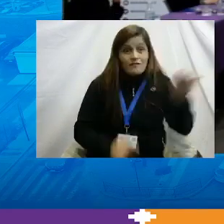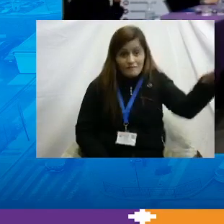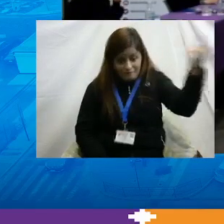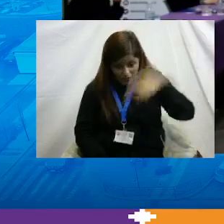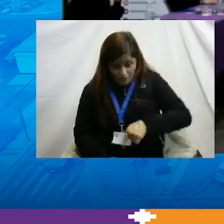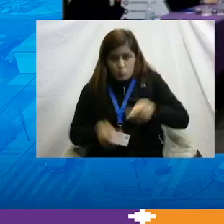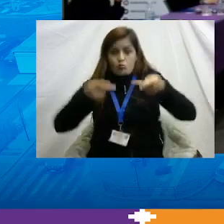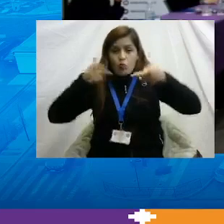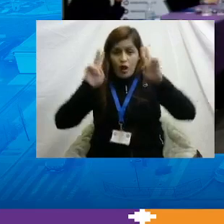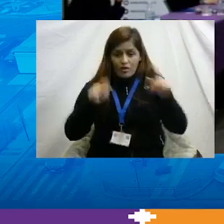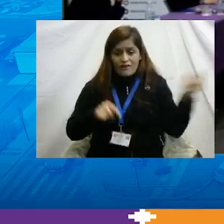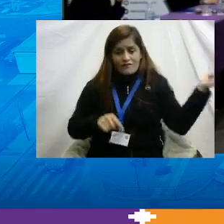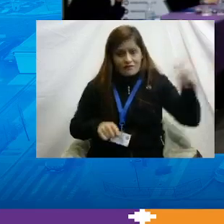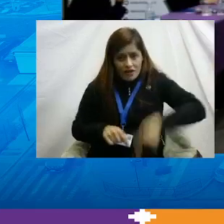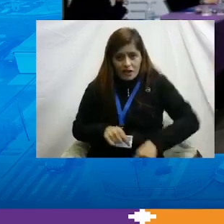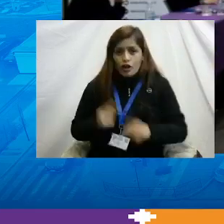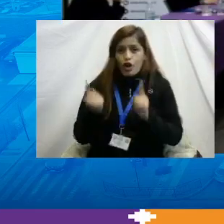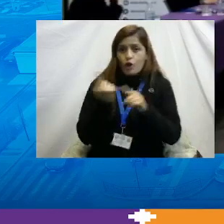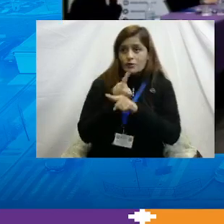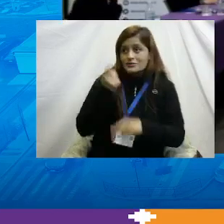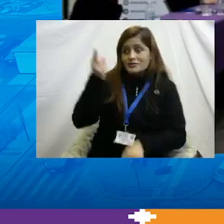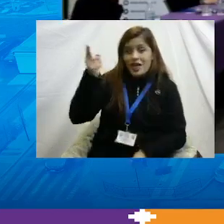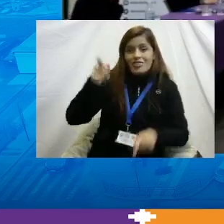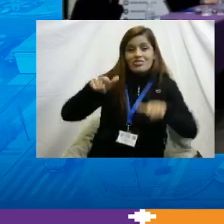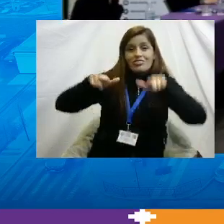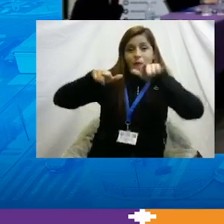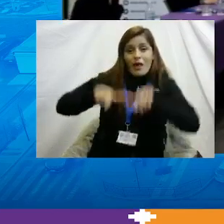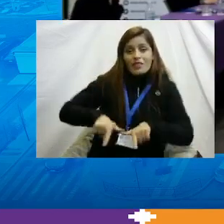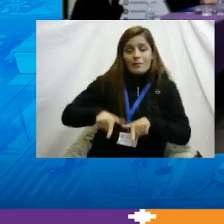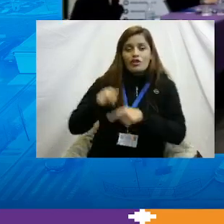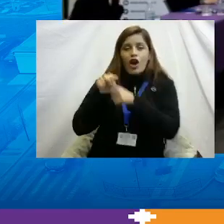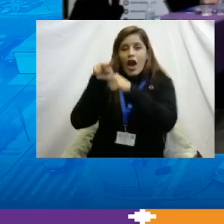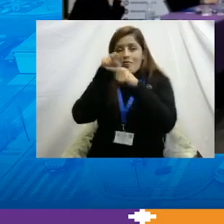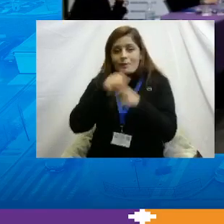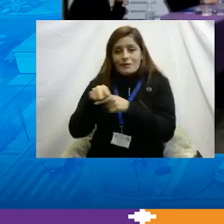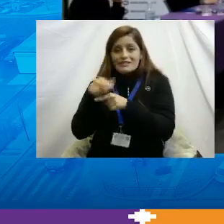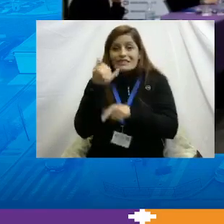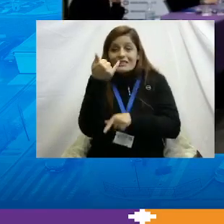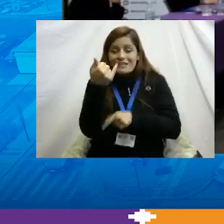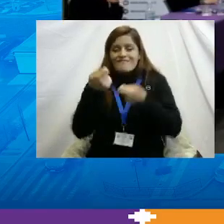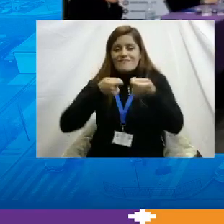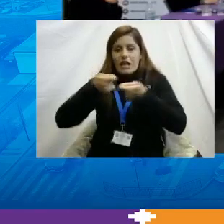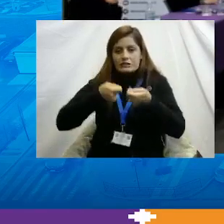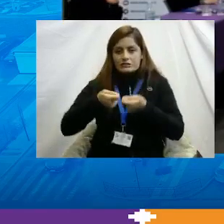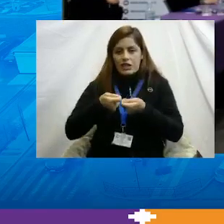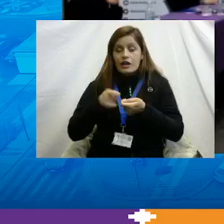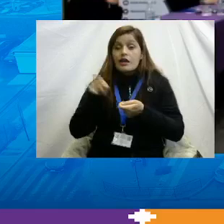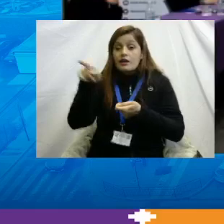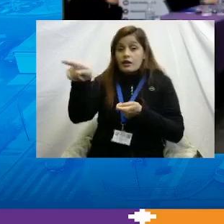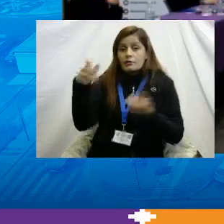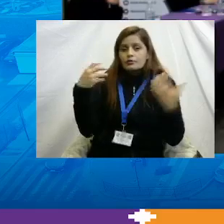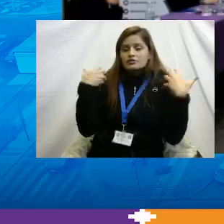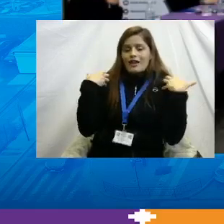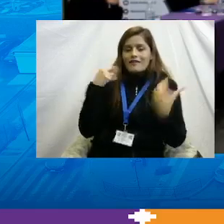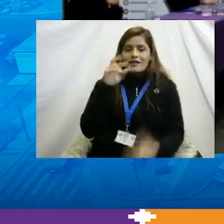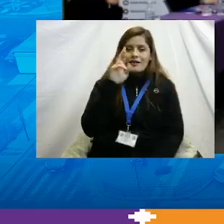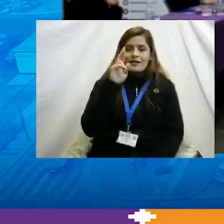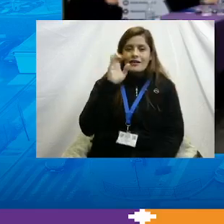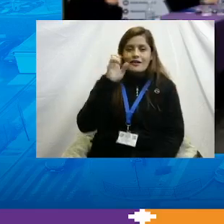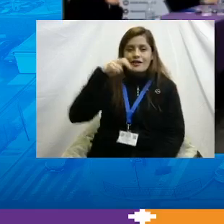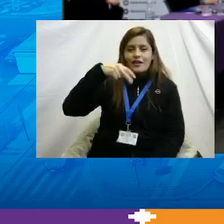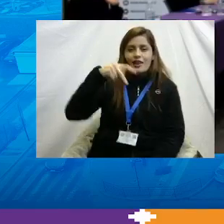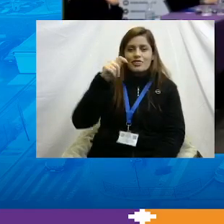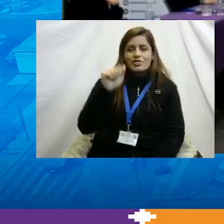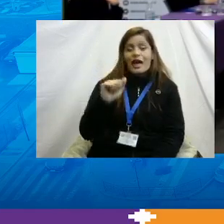puedan acercarse al municipio, a que se acerquen a Administración y Finanzas, Renta y Patente, para poder encontrar la solución, el caso a